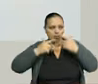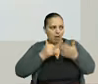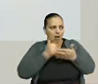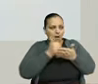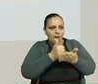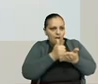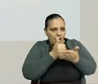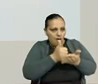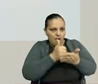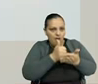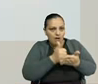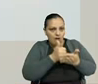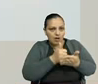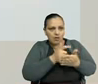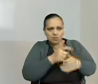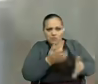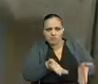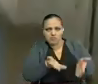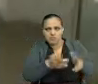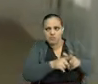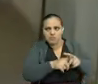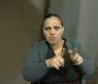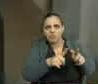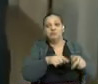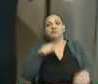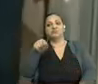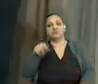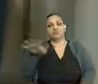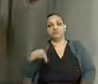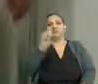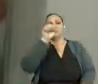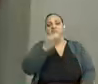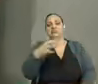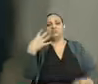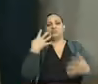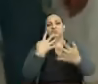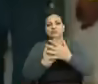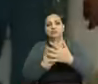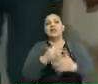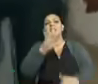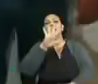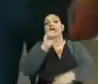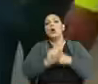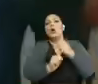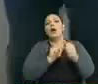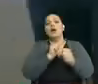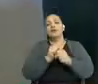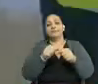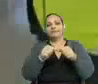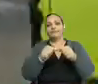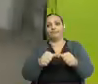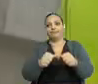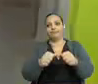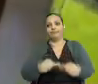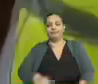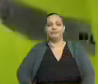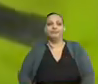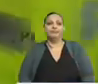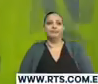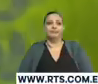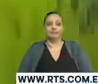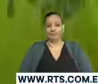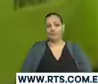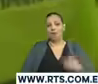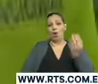evasor debe cumplir de 1 a 3. 26 años de edad y ahora otro proceso encima. Según la